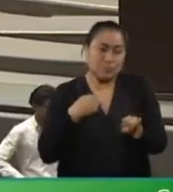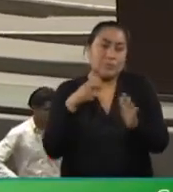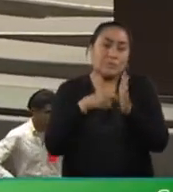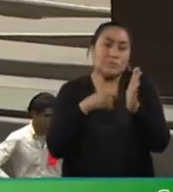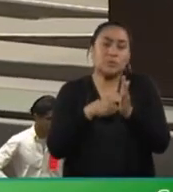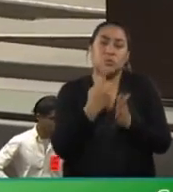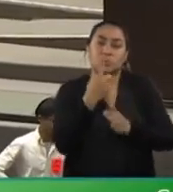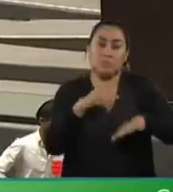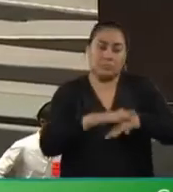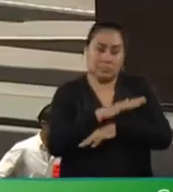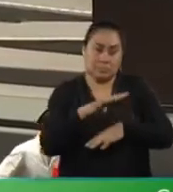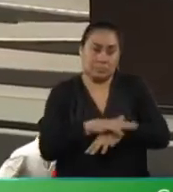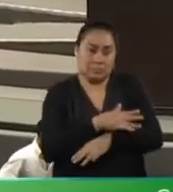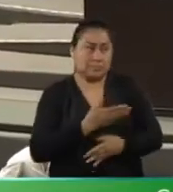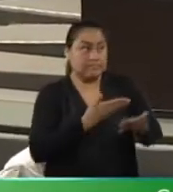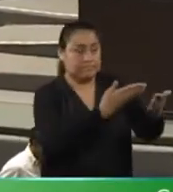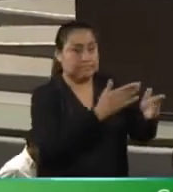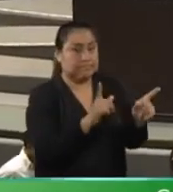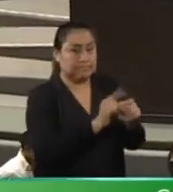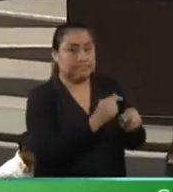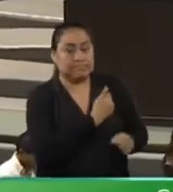diputada presidenta.